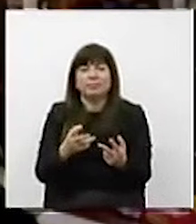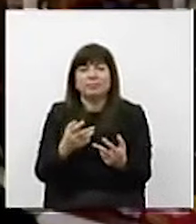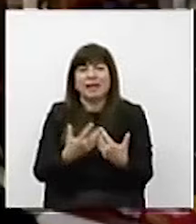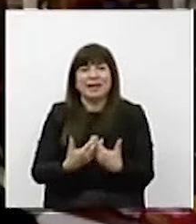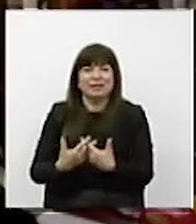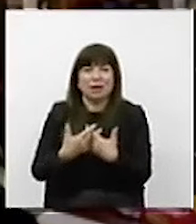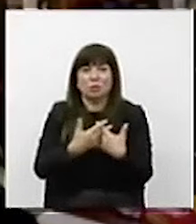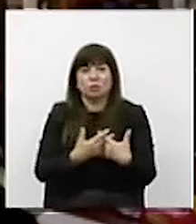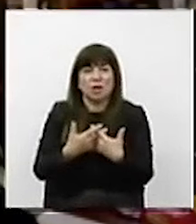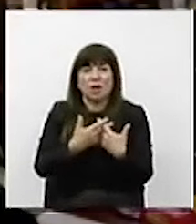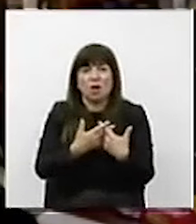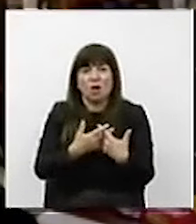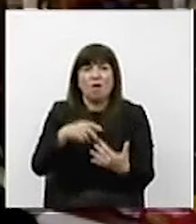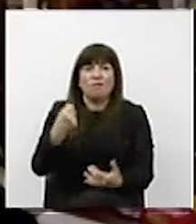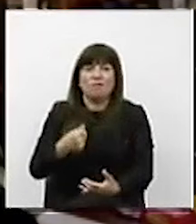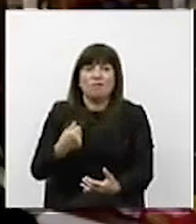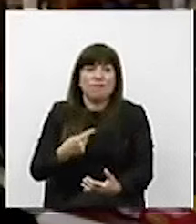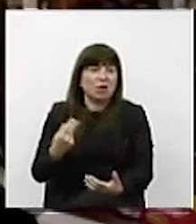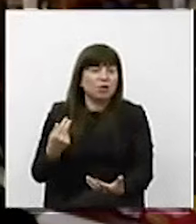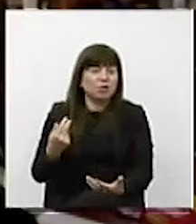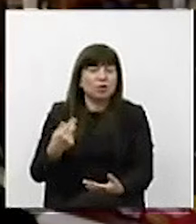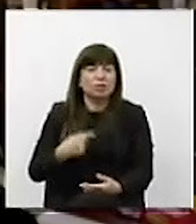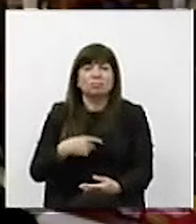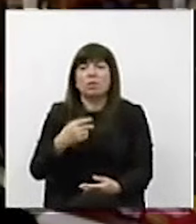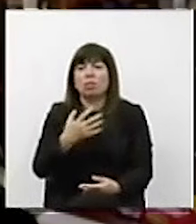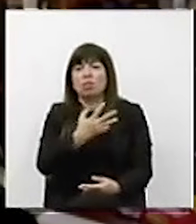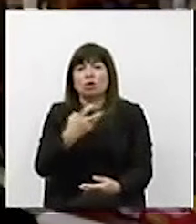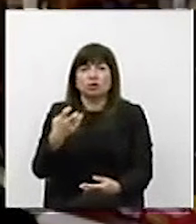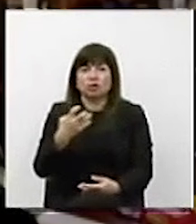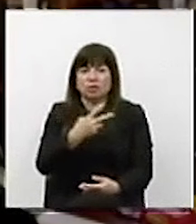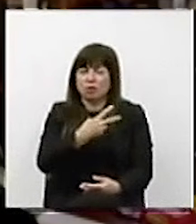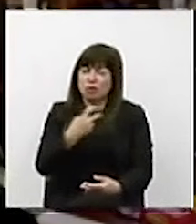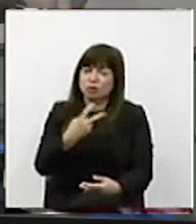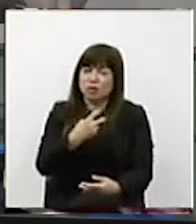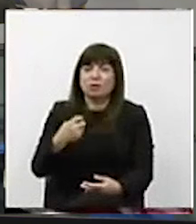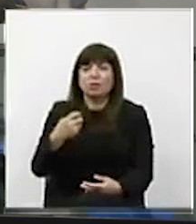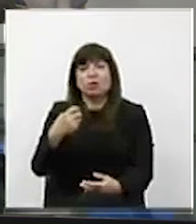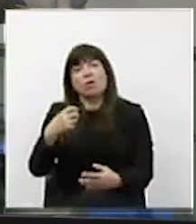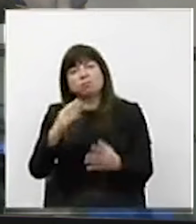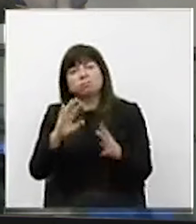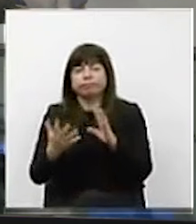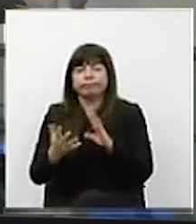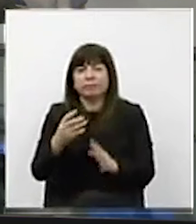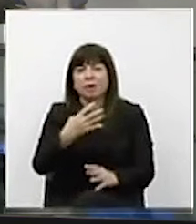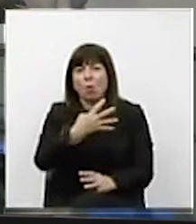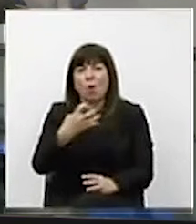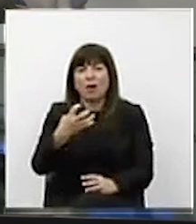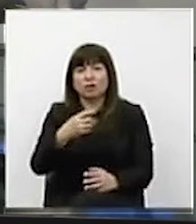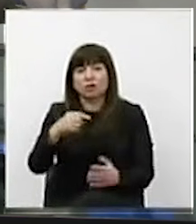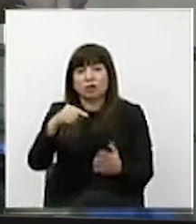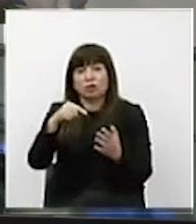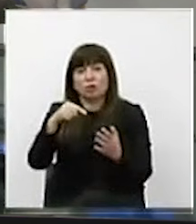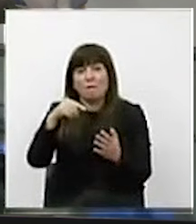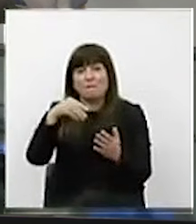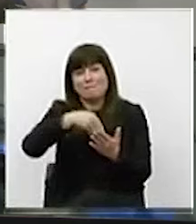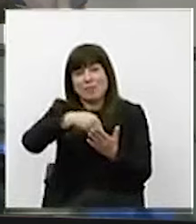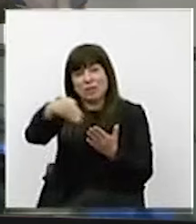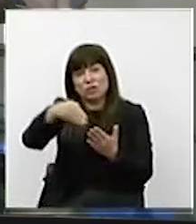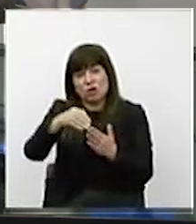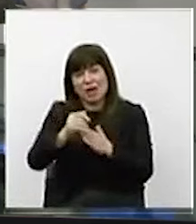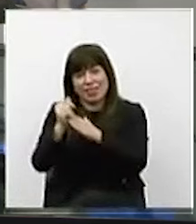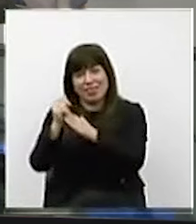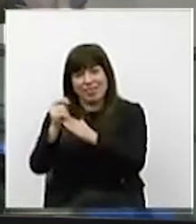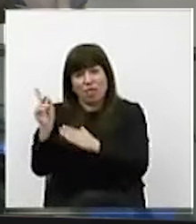Unidos vale entre 200 y 400 mil millones de dólares. Es decir, para Estados Unidos vale dos veces el PIB de Chile.